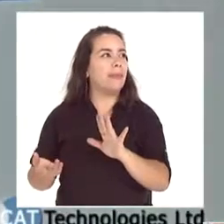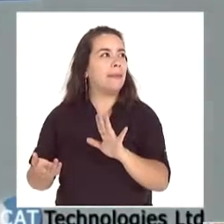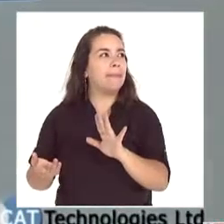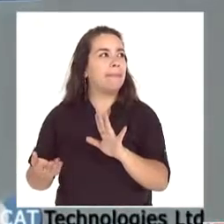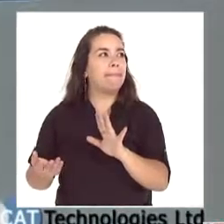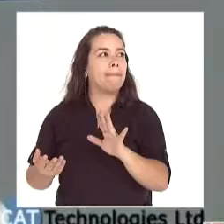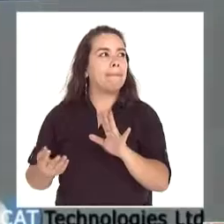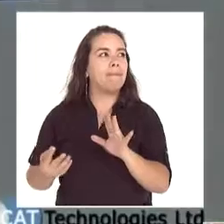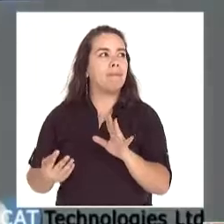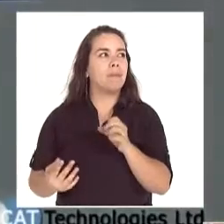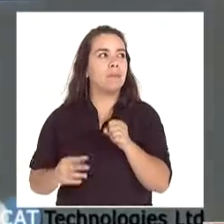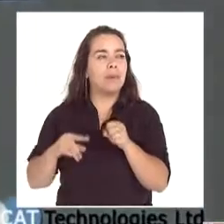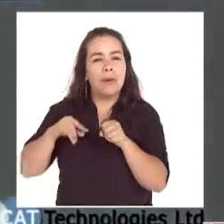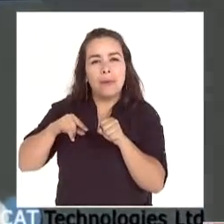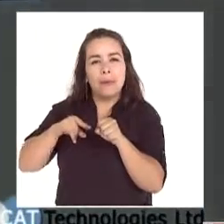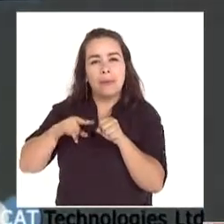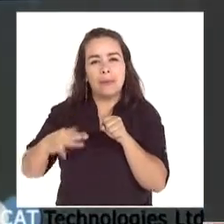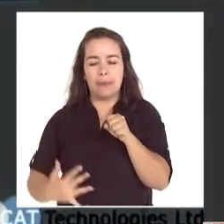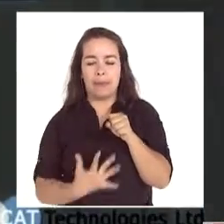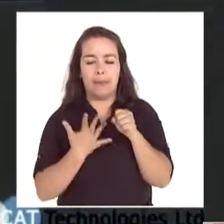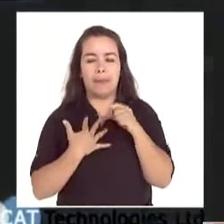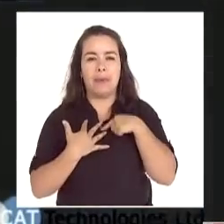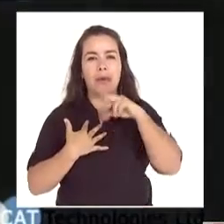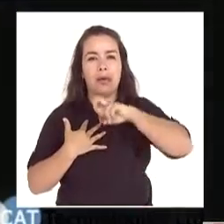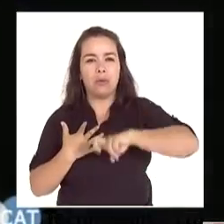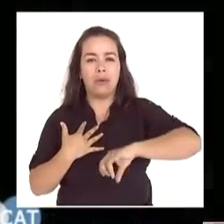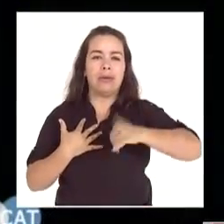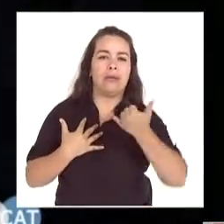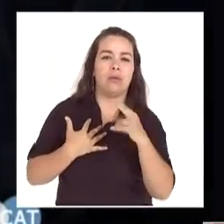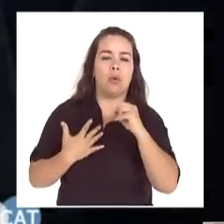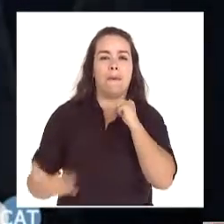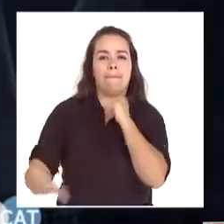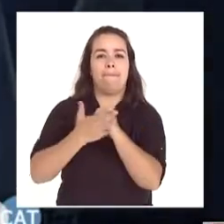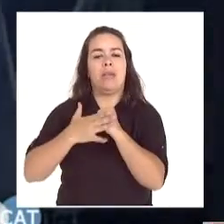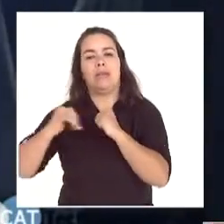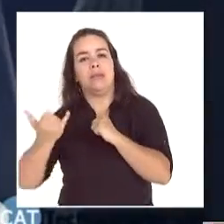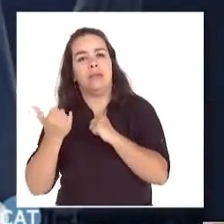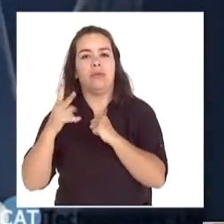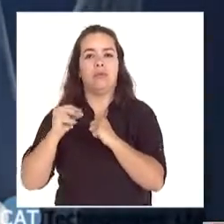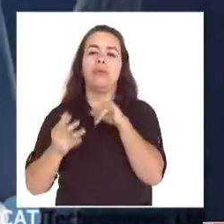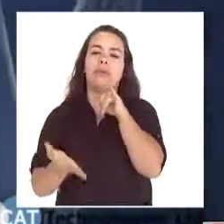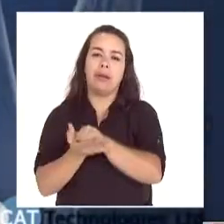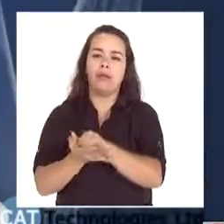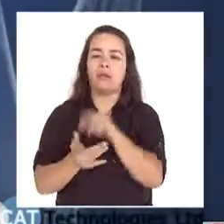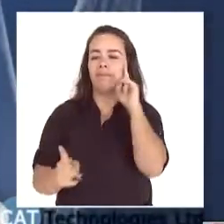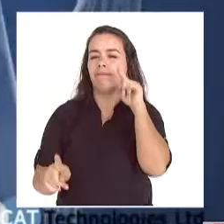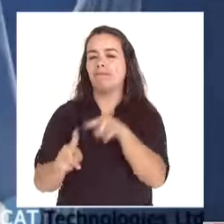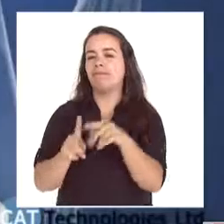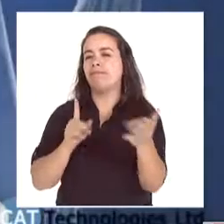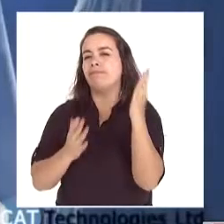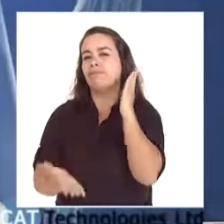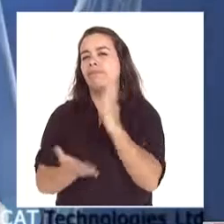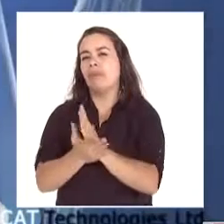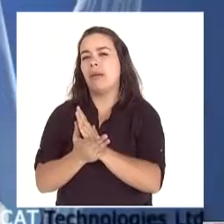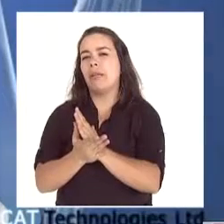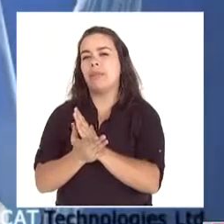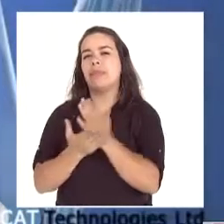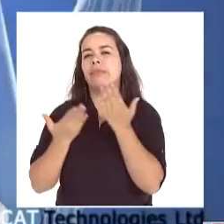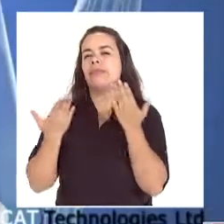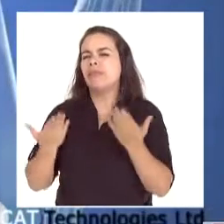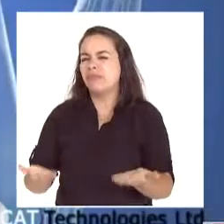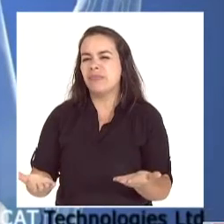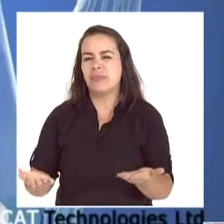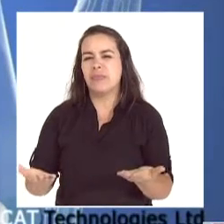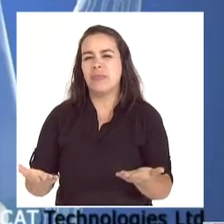estudiando está obstruida o no está obstruida, que es finalmente lo que causa